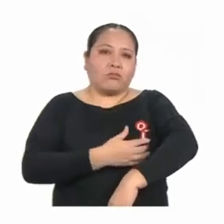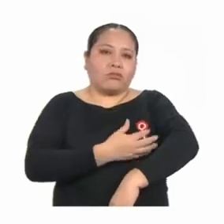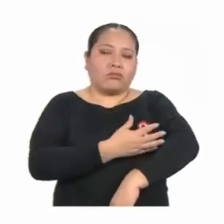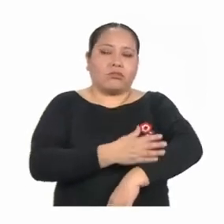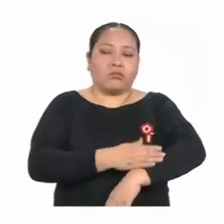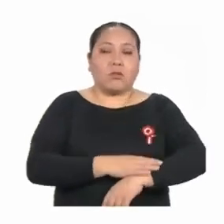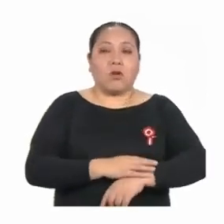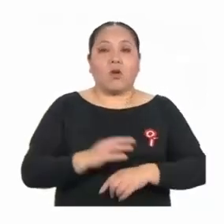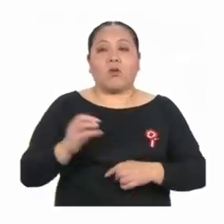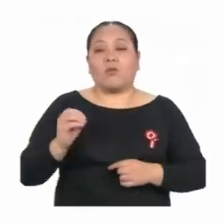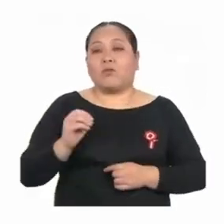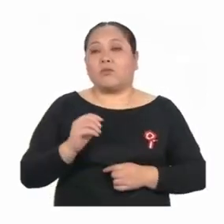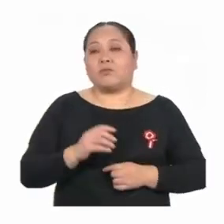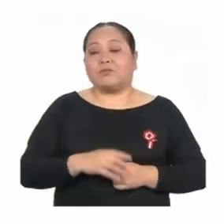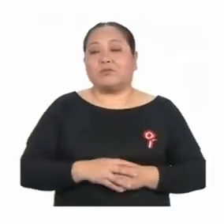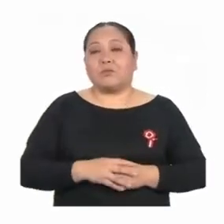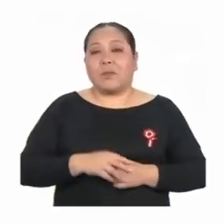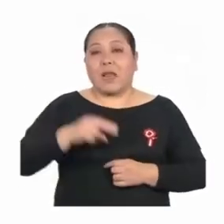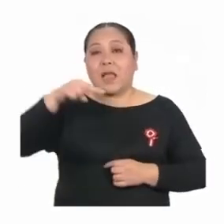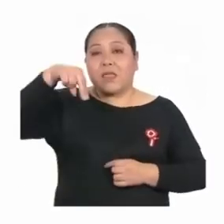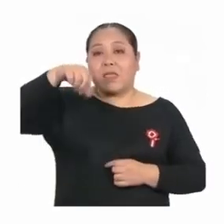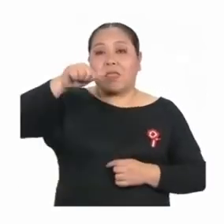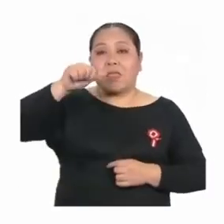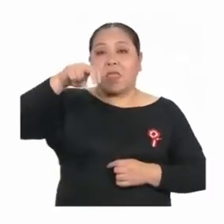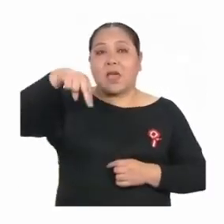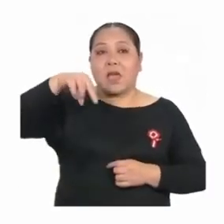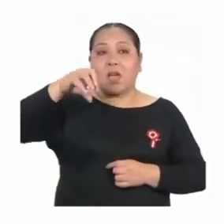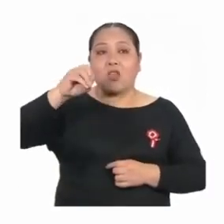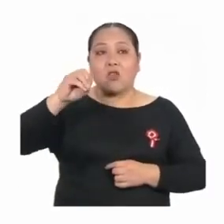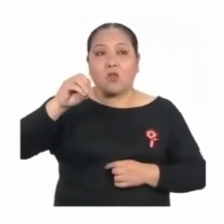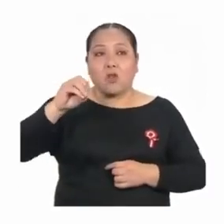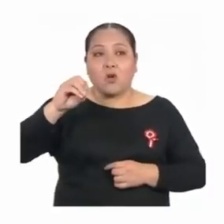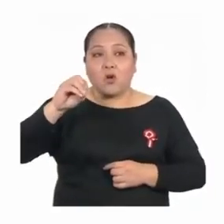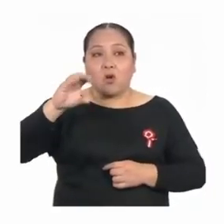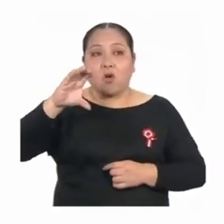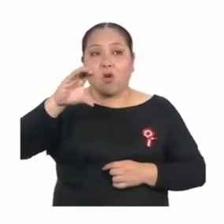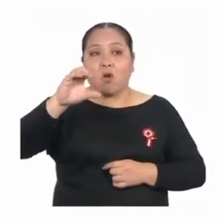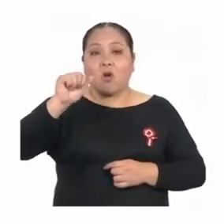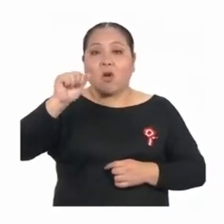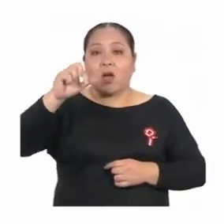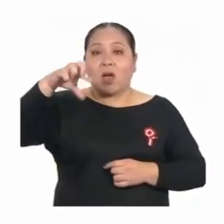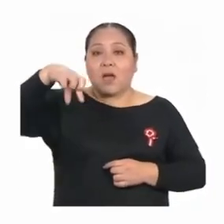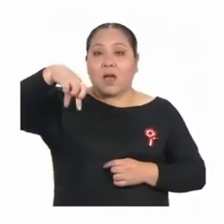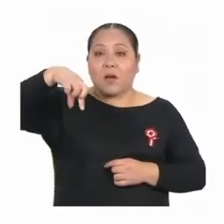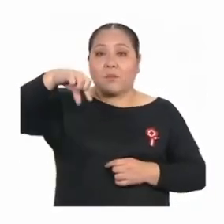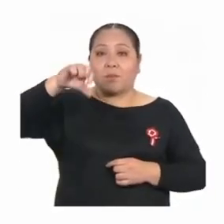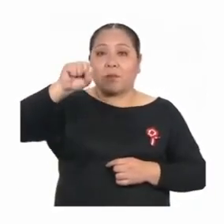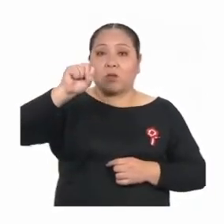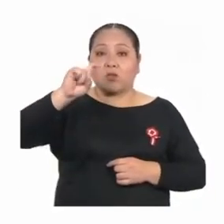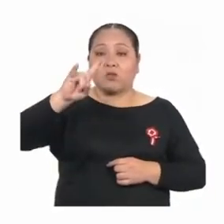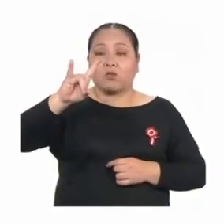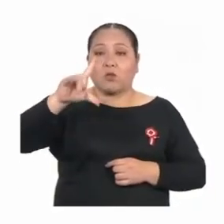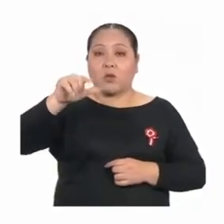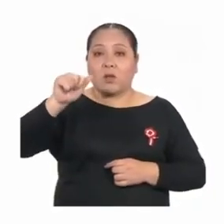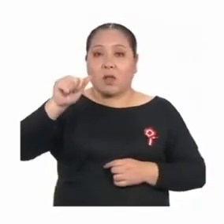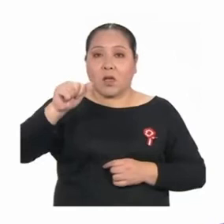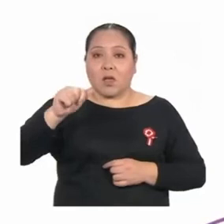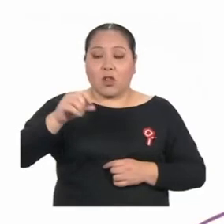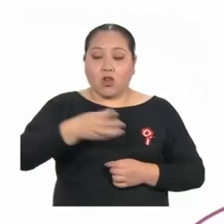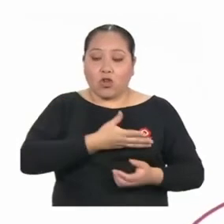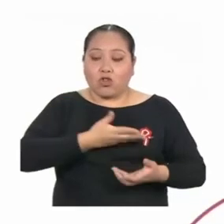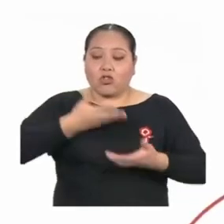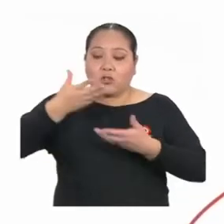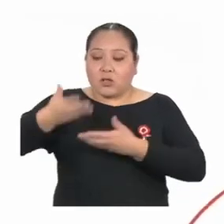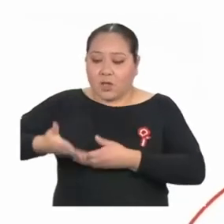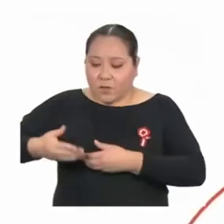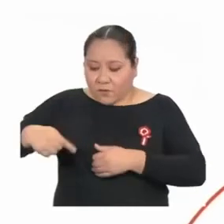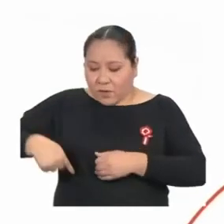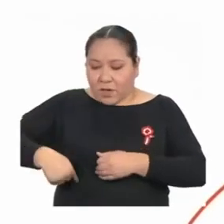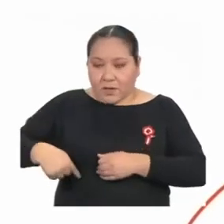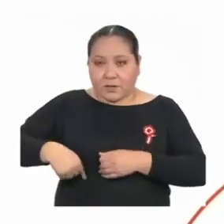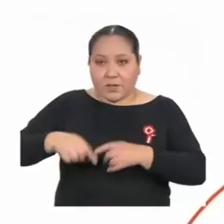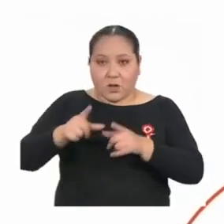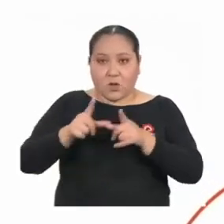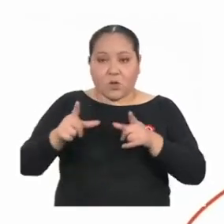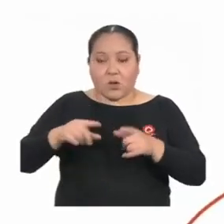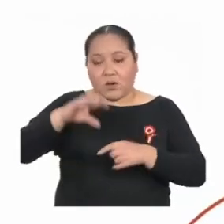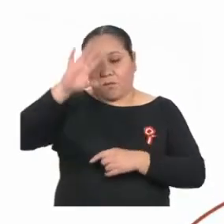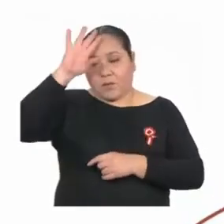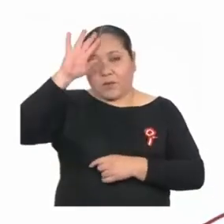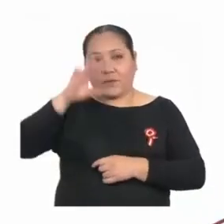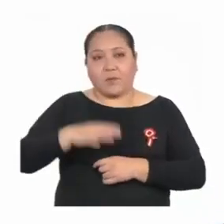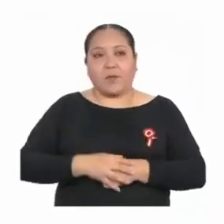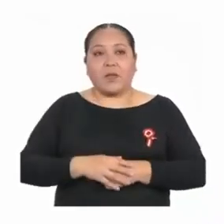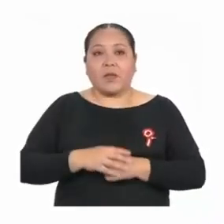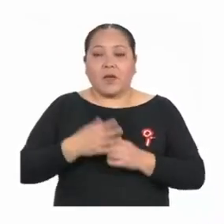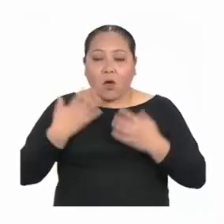nanocapsulación protege el fármaco y lo lleva directamente a la zona enferma. Mi objetivo es enfocarlo a la quimioterapia. En vez de dañar las